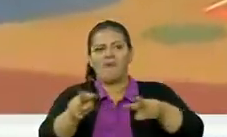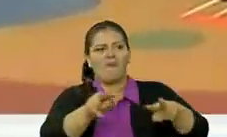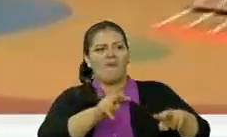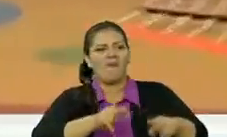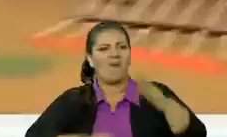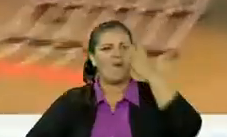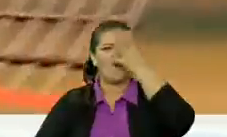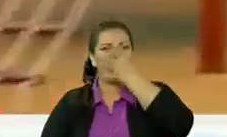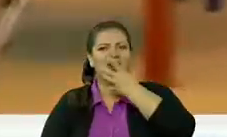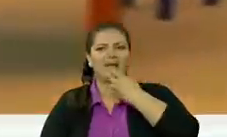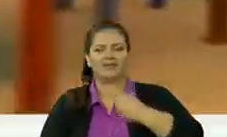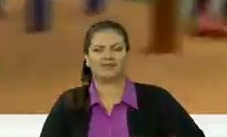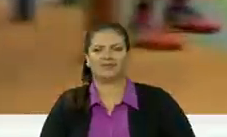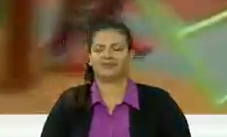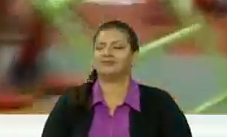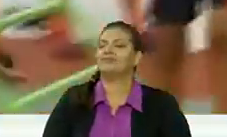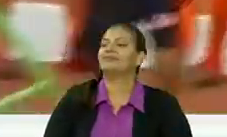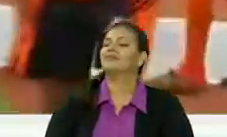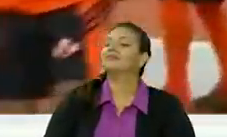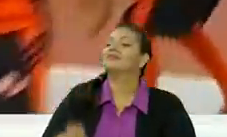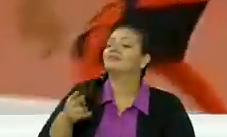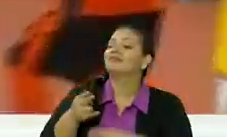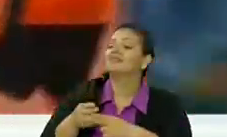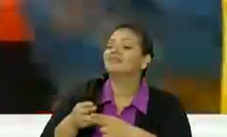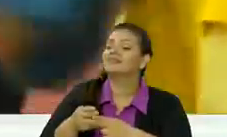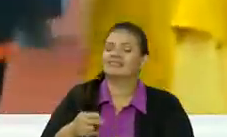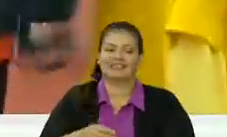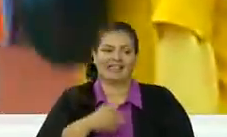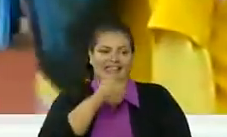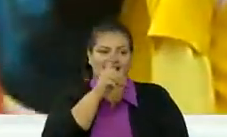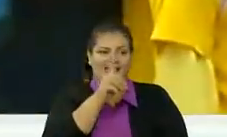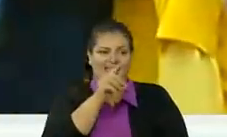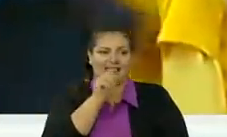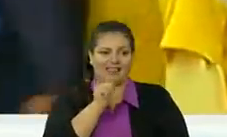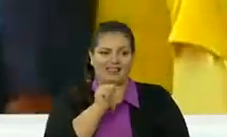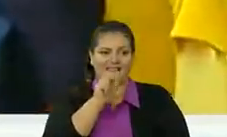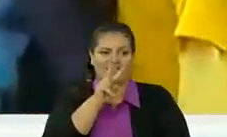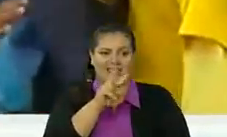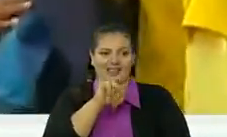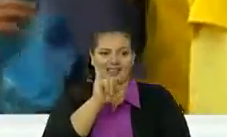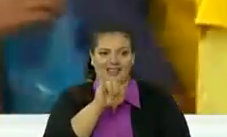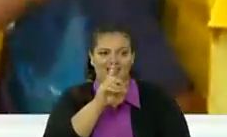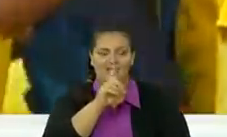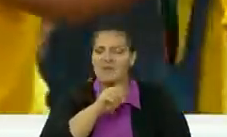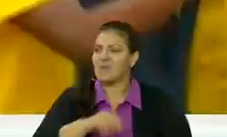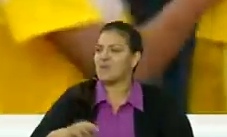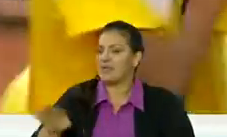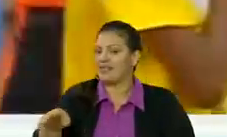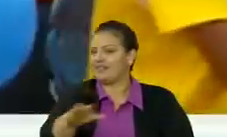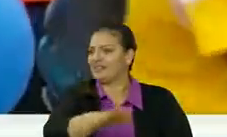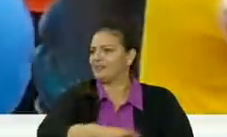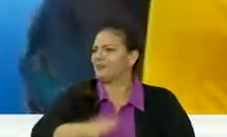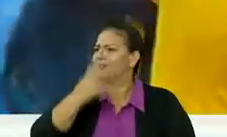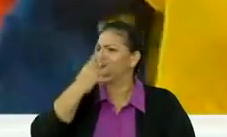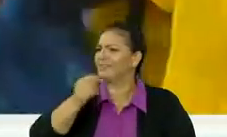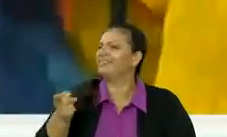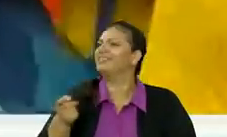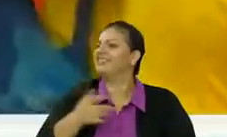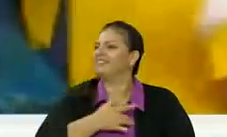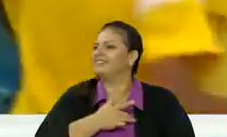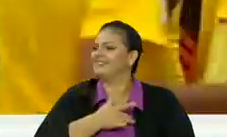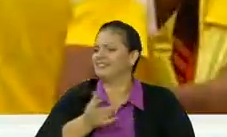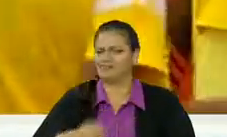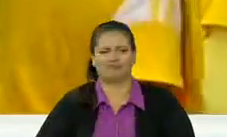es tu nombre? David. Oye, David, cuéntame, ¿qué te parece este área renovada, cambiada? Está